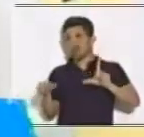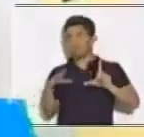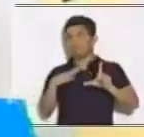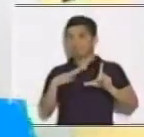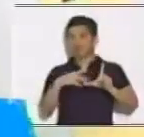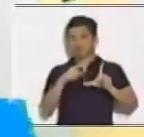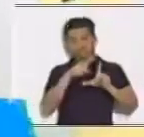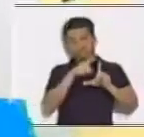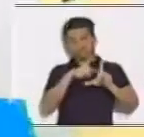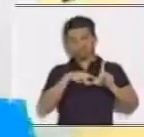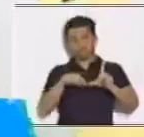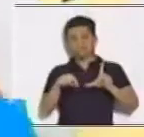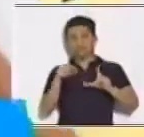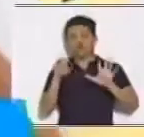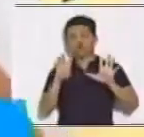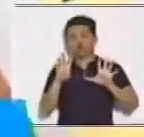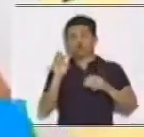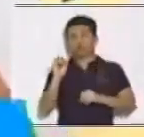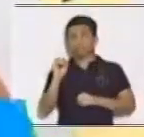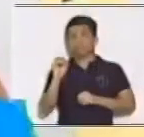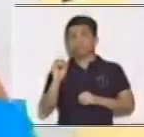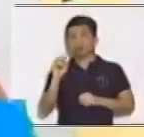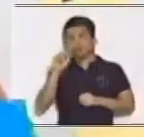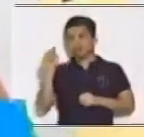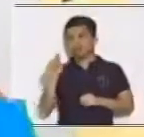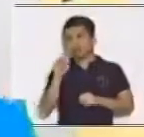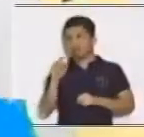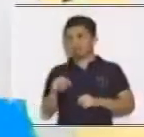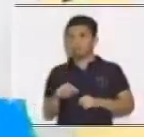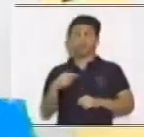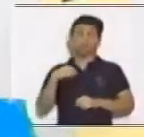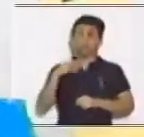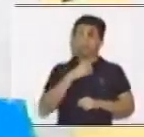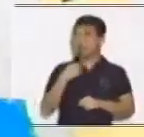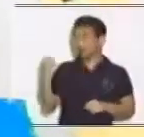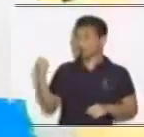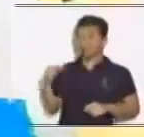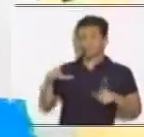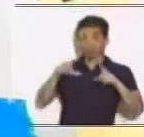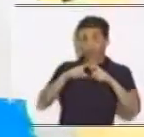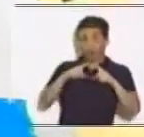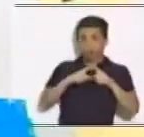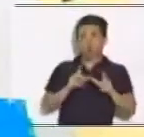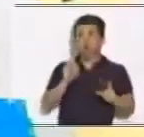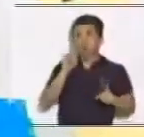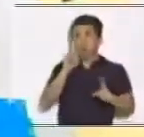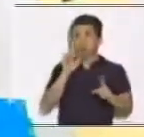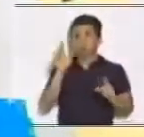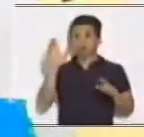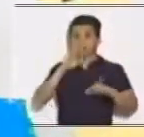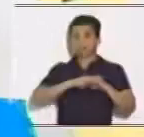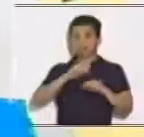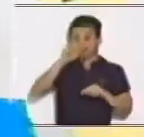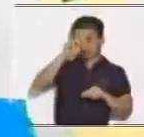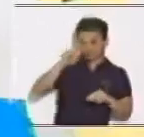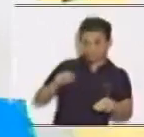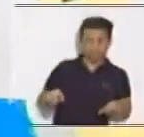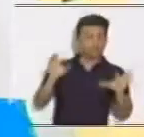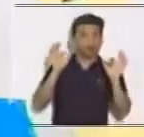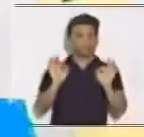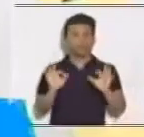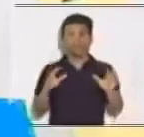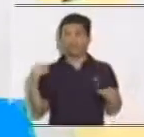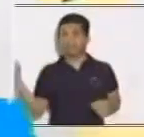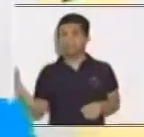un triángulo, solo me falta unir sus dos lados y ya tengo mi triángulo, ¿sí? Entonces sería un